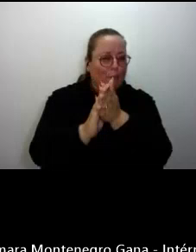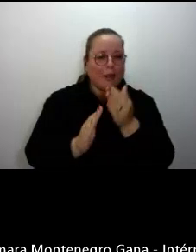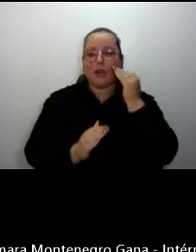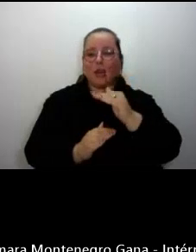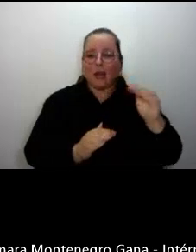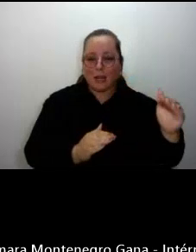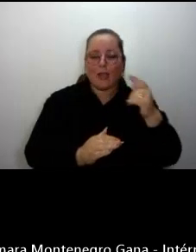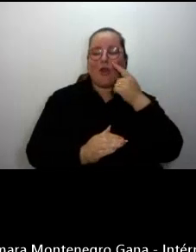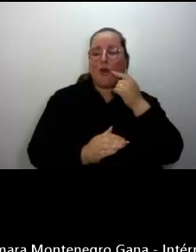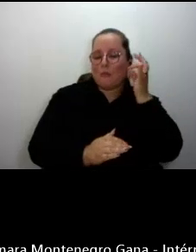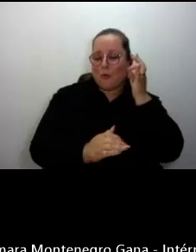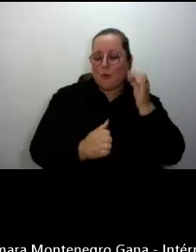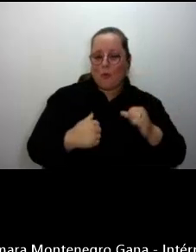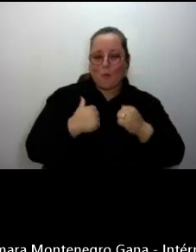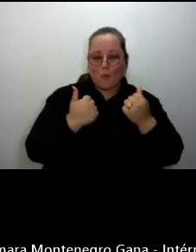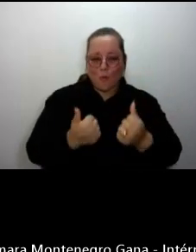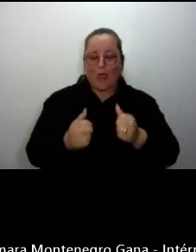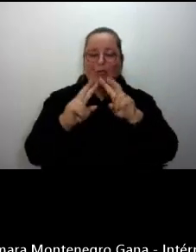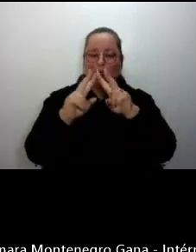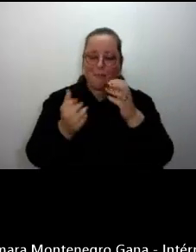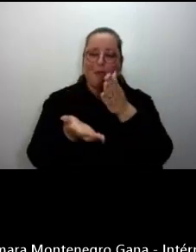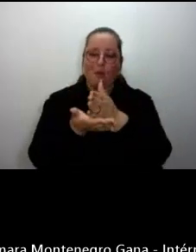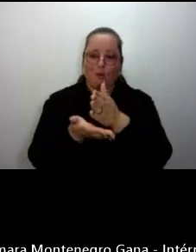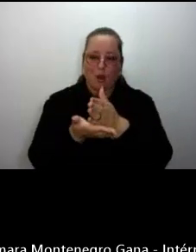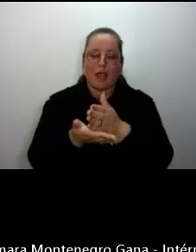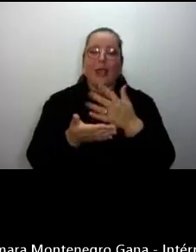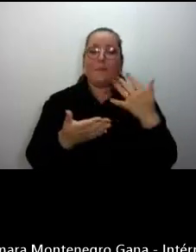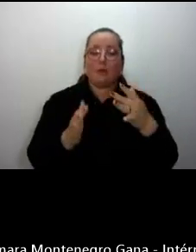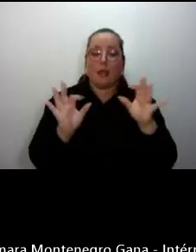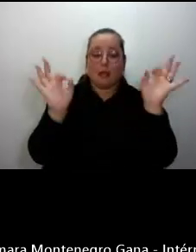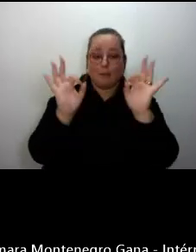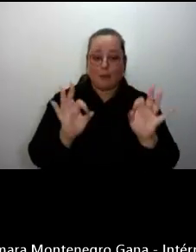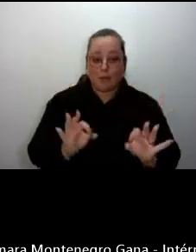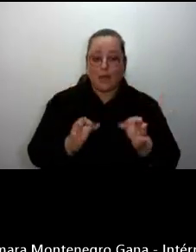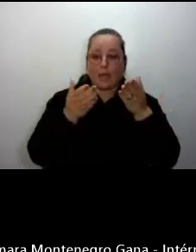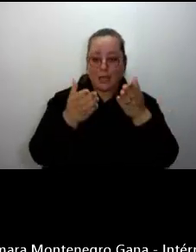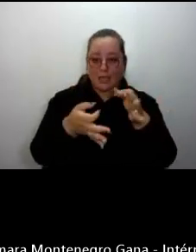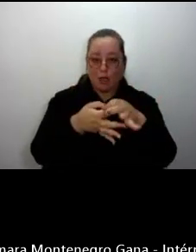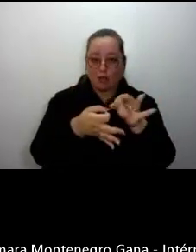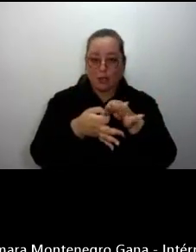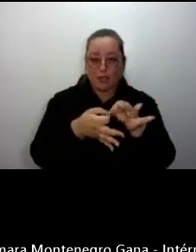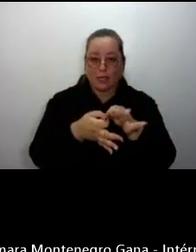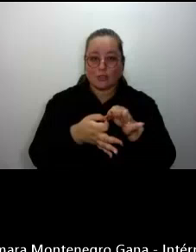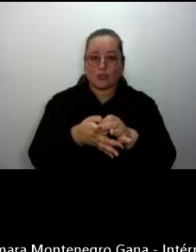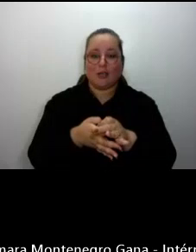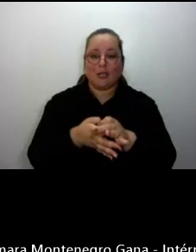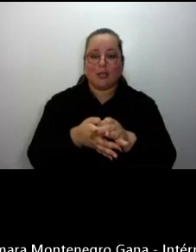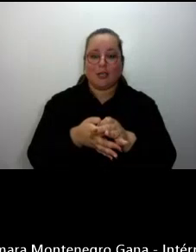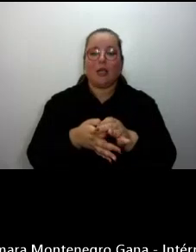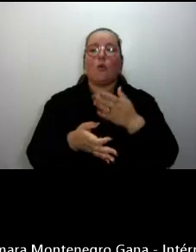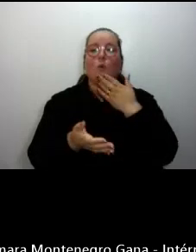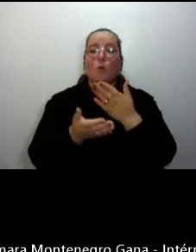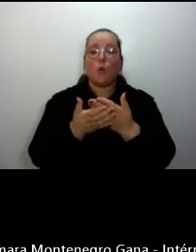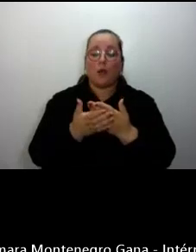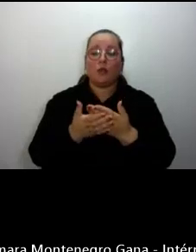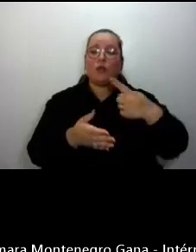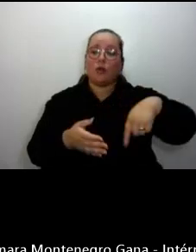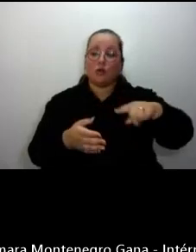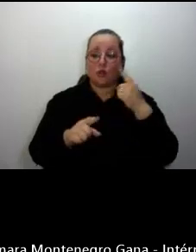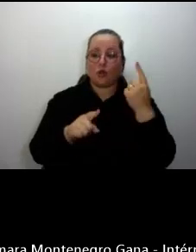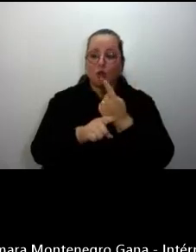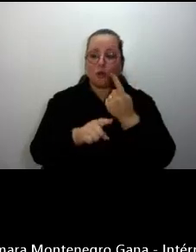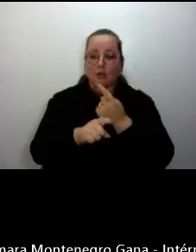escolar. Importante mencionar, ¿cierto?, que a partir de estas orientaciones y de aquí en adelante, cuando hablemos de equipo